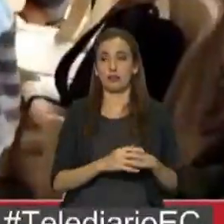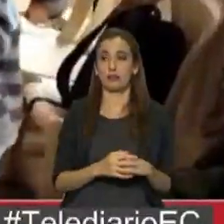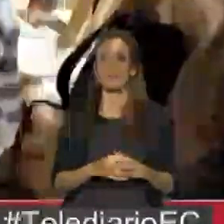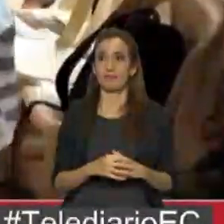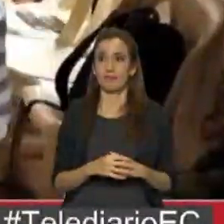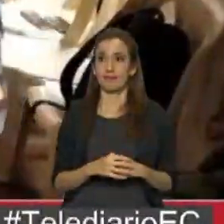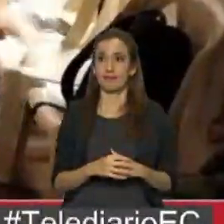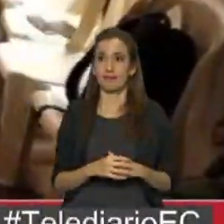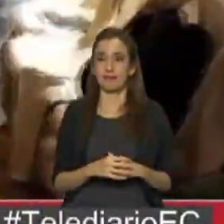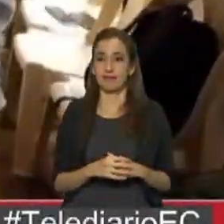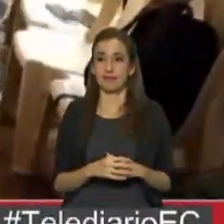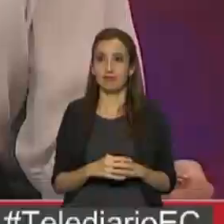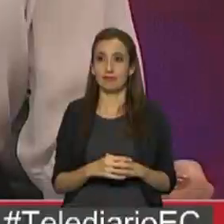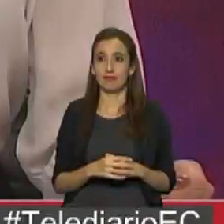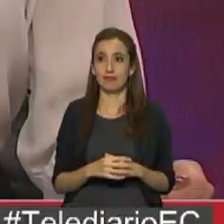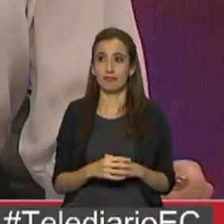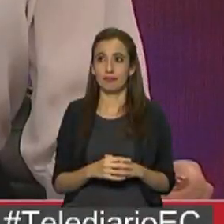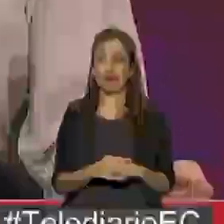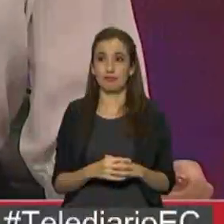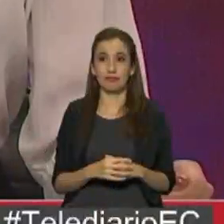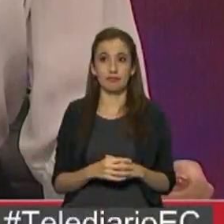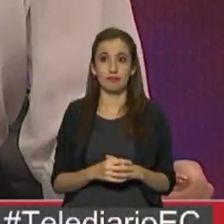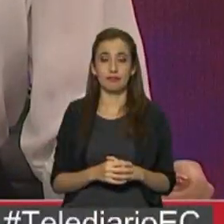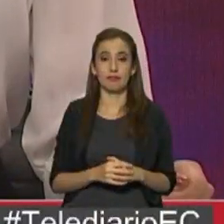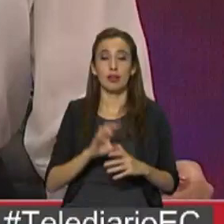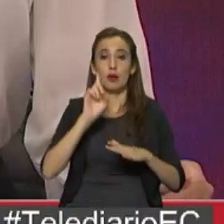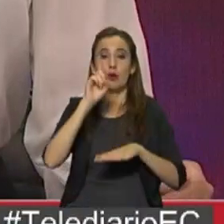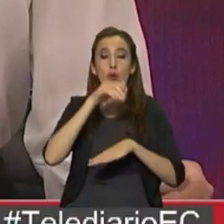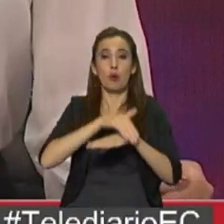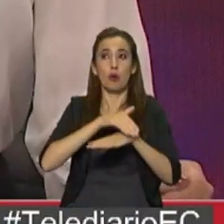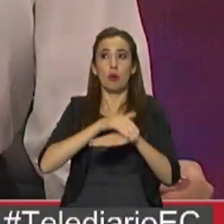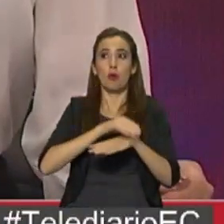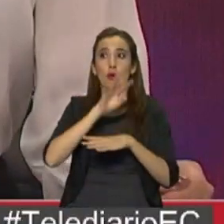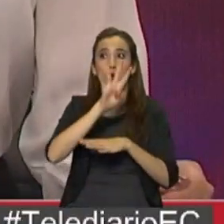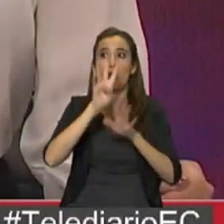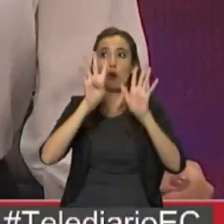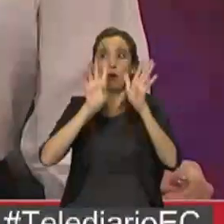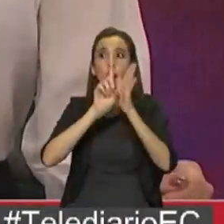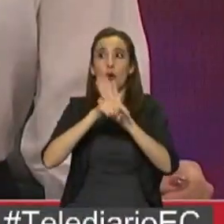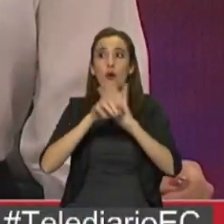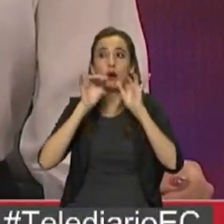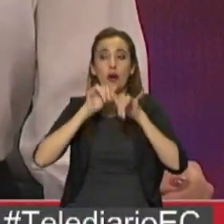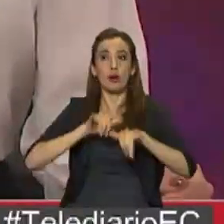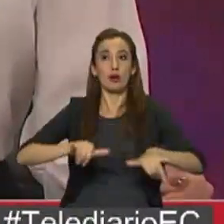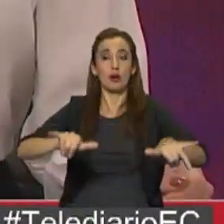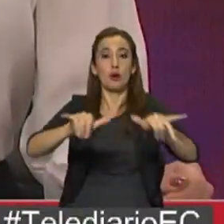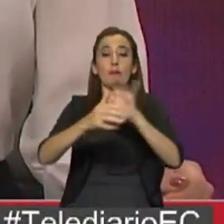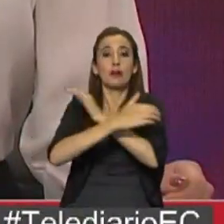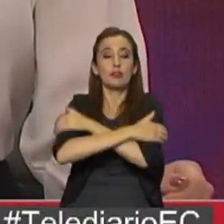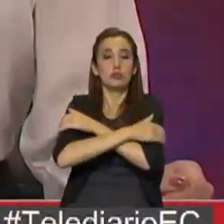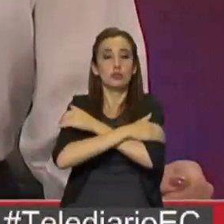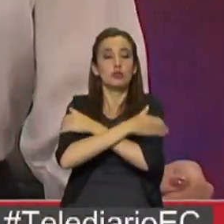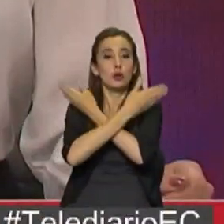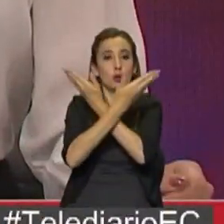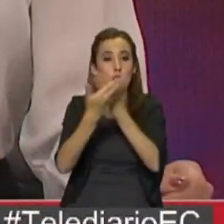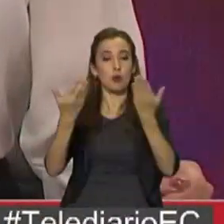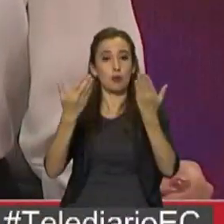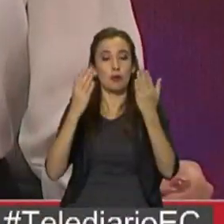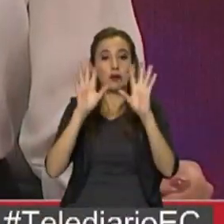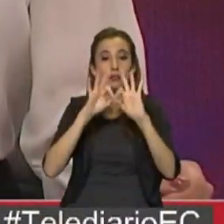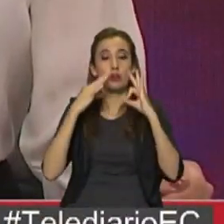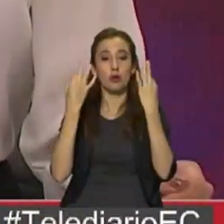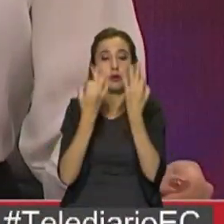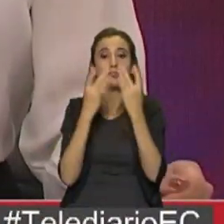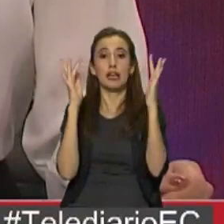javier zeballos medios públicos son las 13 horas con 49 minutos y continuamos con los saludos de nuestros televidentes a través del